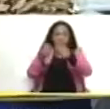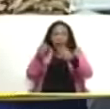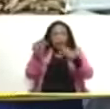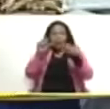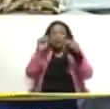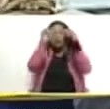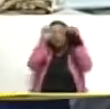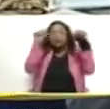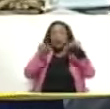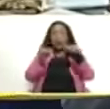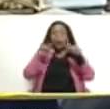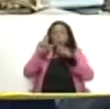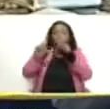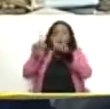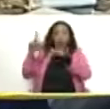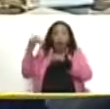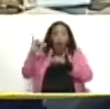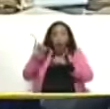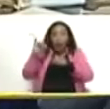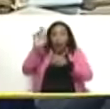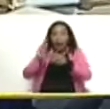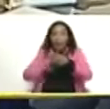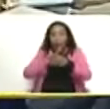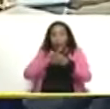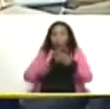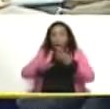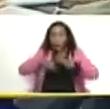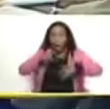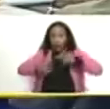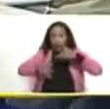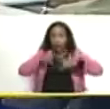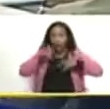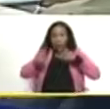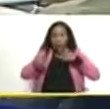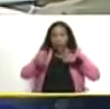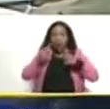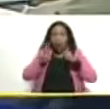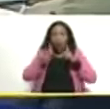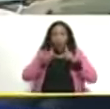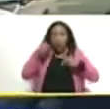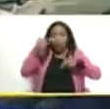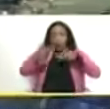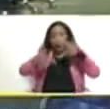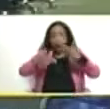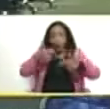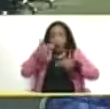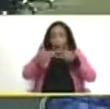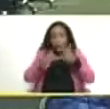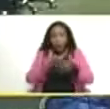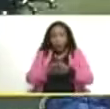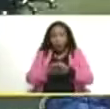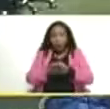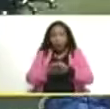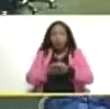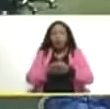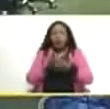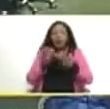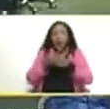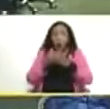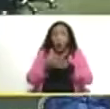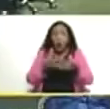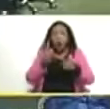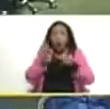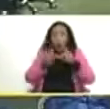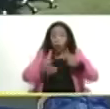logísticos y erradicando actividades delictivas vinculadas al narcotráfico, contrabando, extorsión,